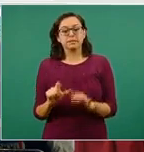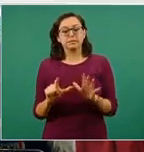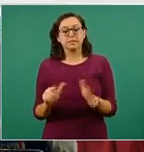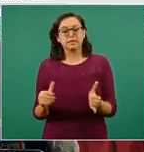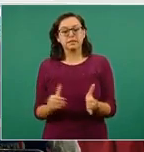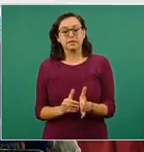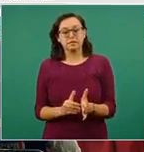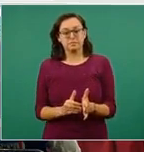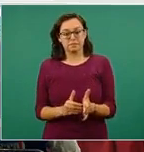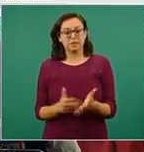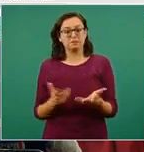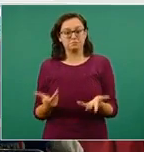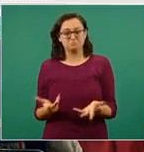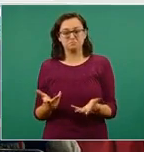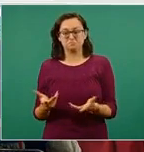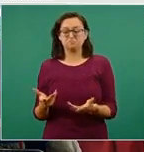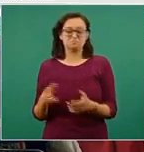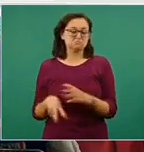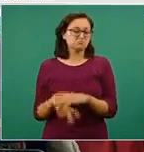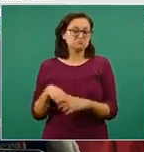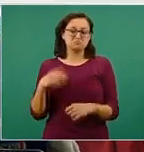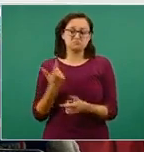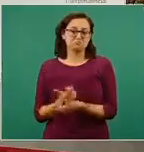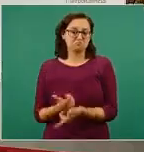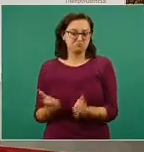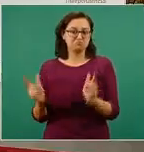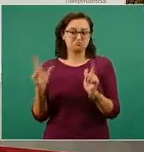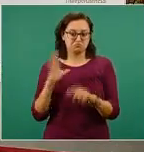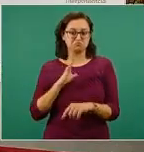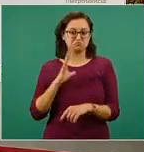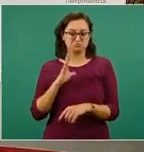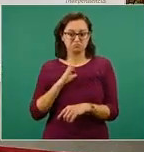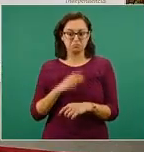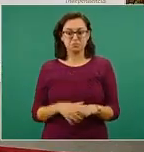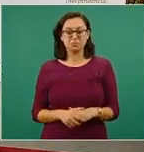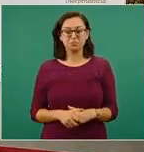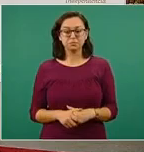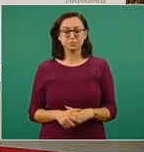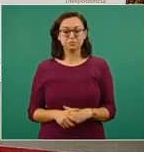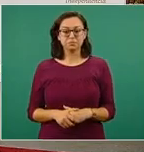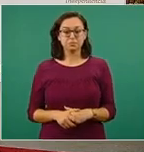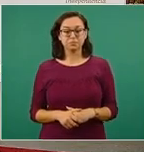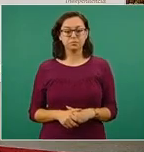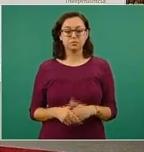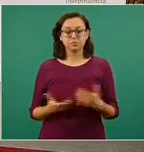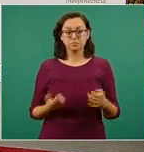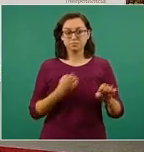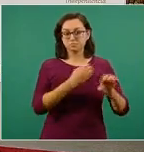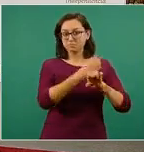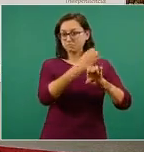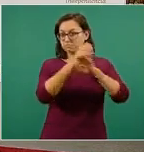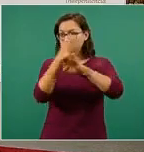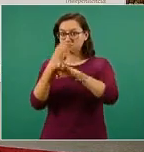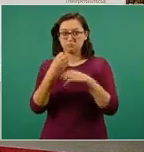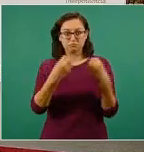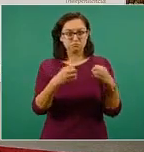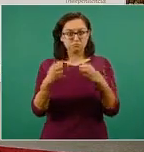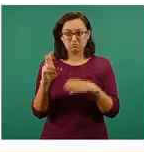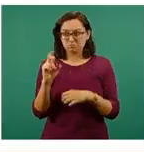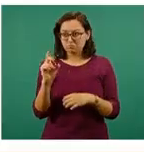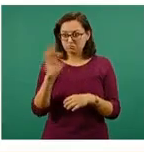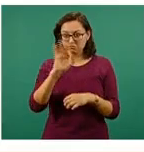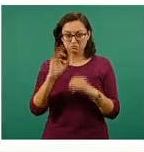30,799 camas totales que se tienen registradas en esta red IRAG. Ningún estado se encuentra por encima del